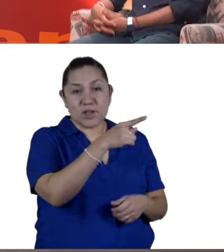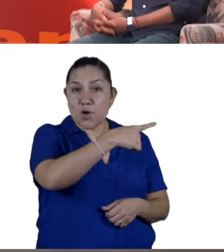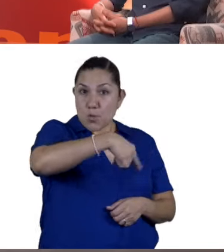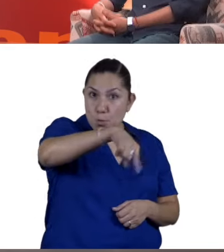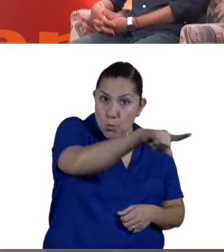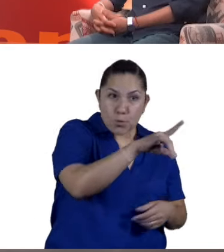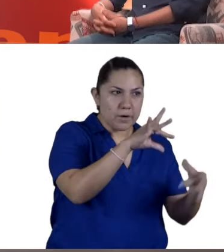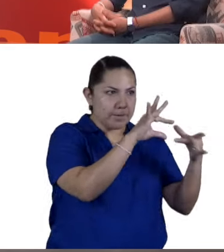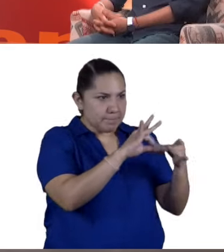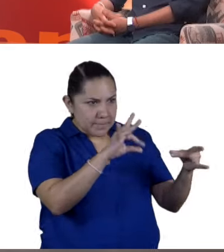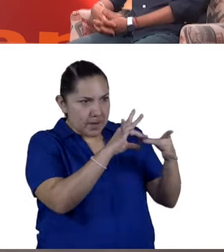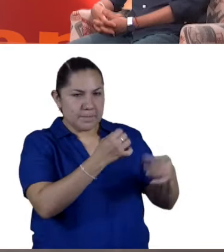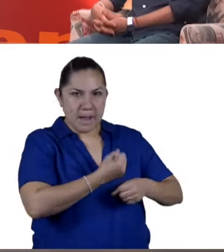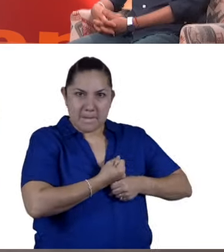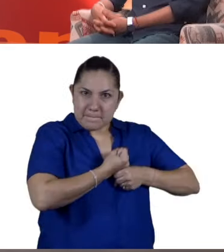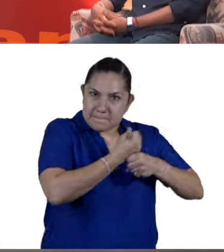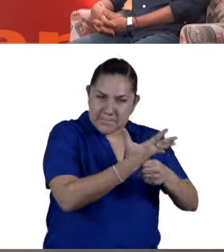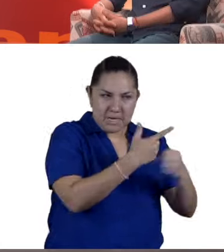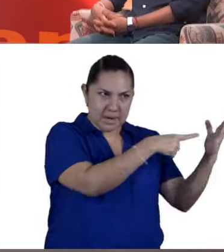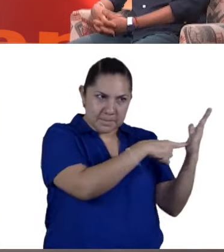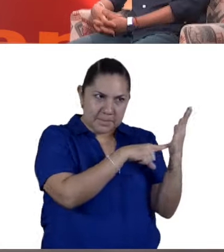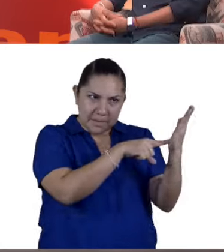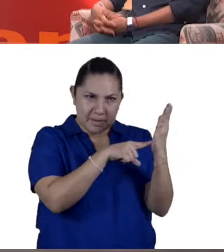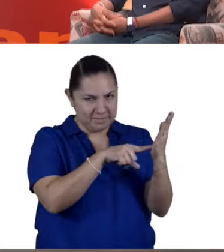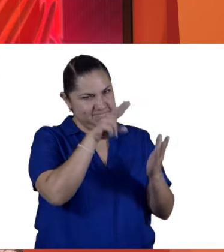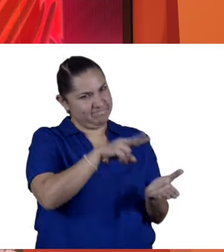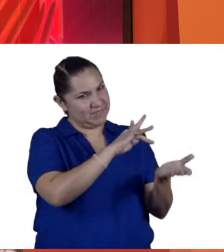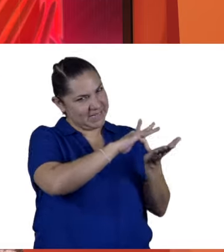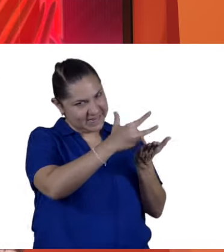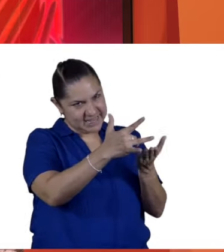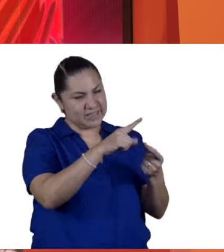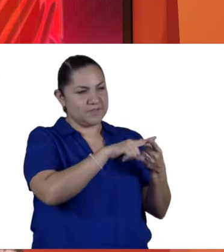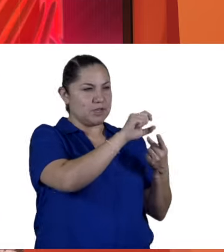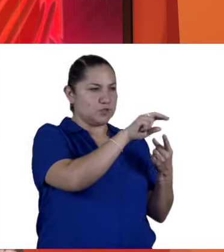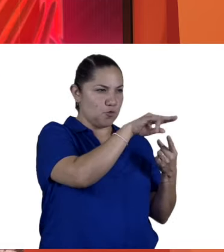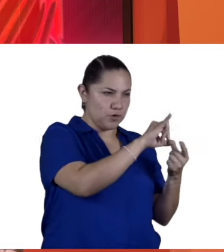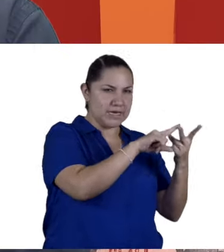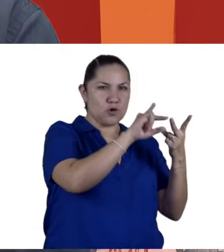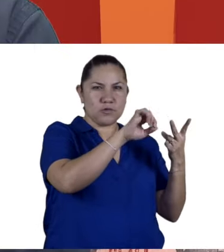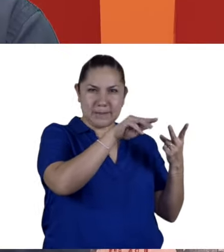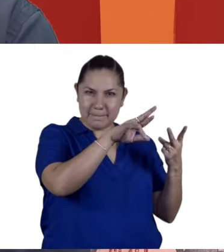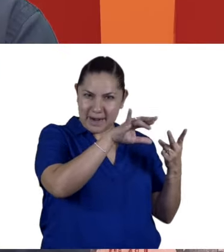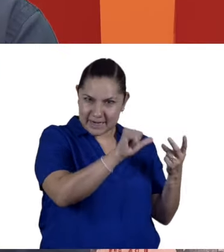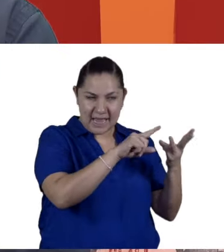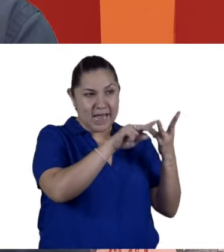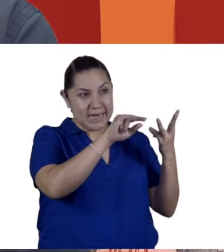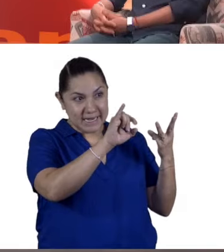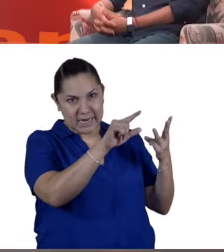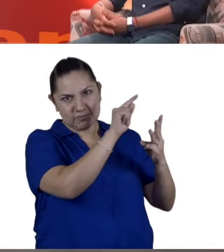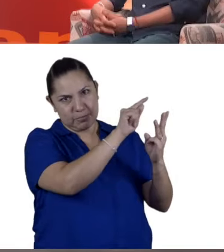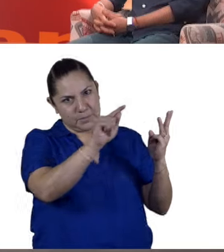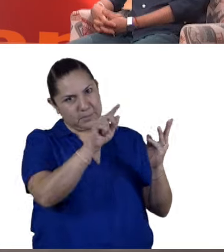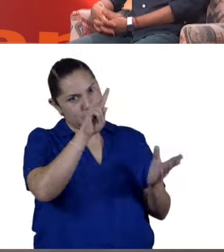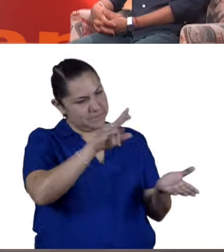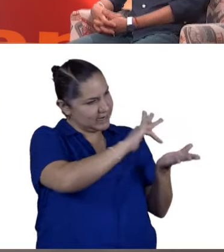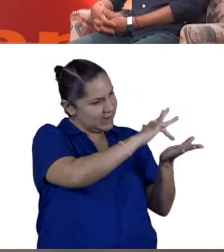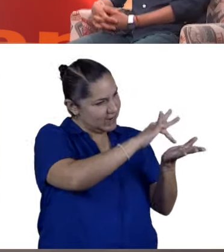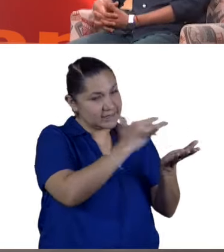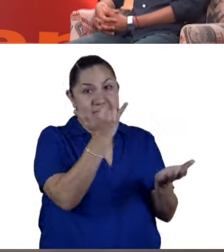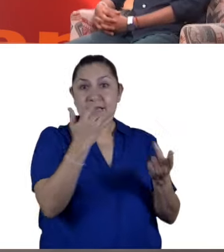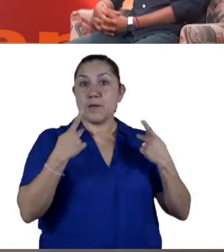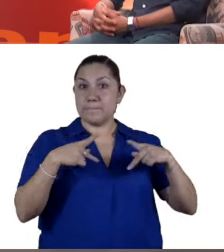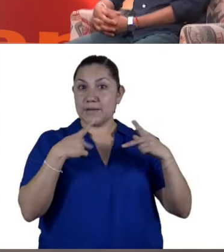muchísimo todo lo que han compartido con nosotros. Y bueno, pues gracias Sonny, gracias José María, Nil, por